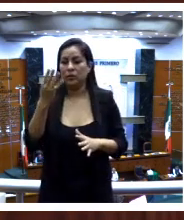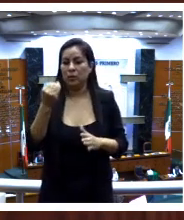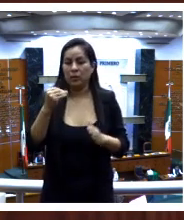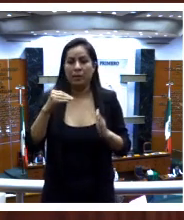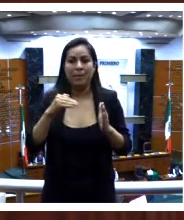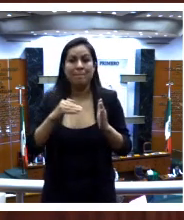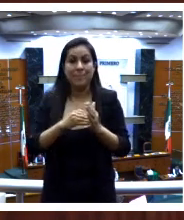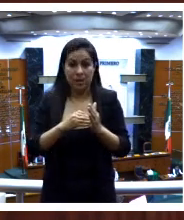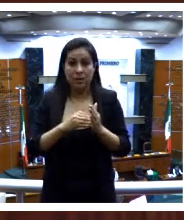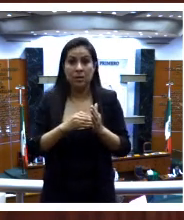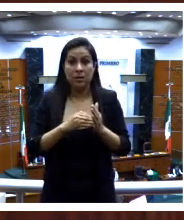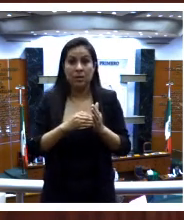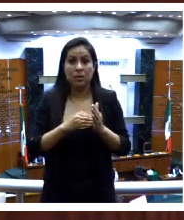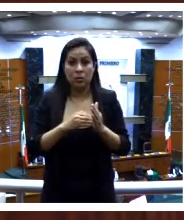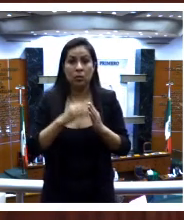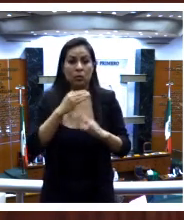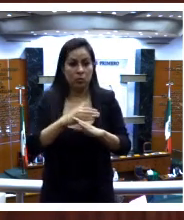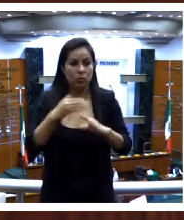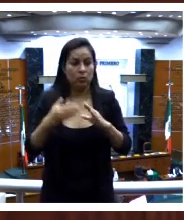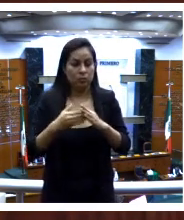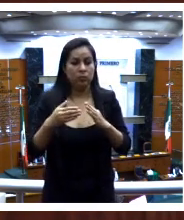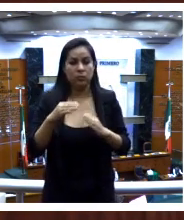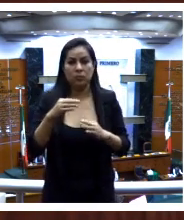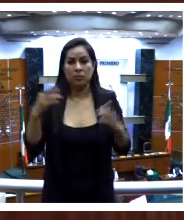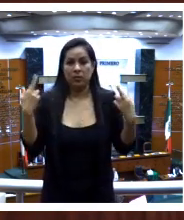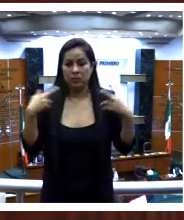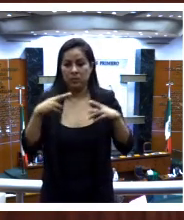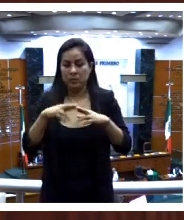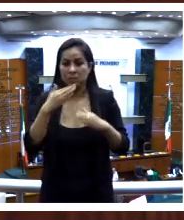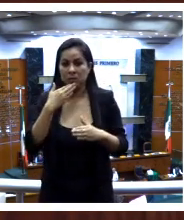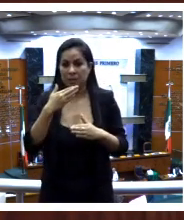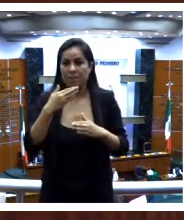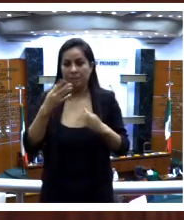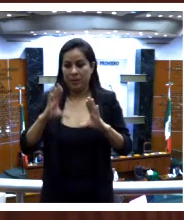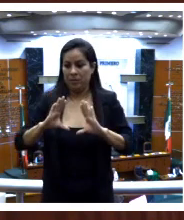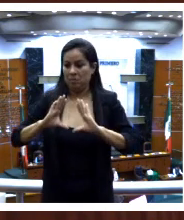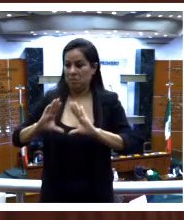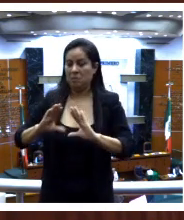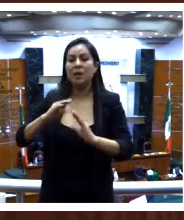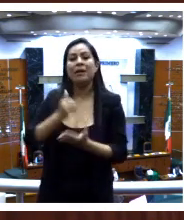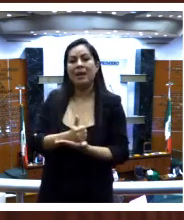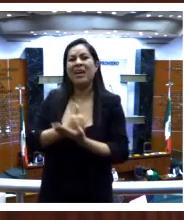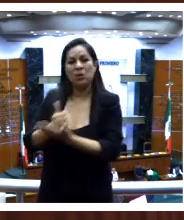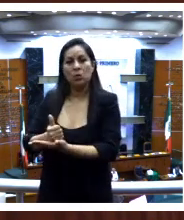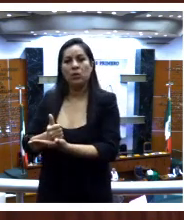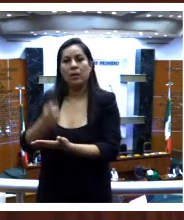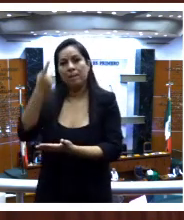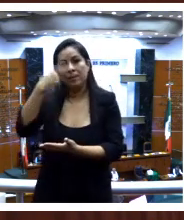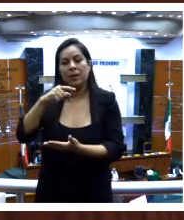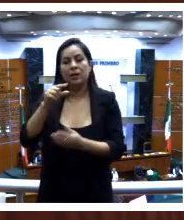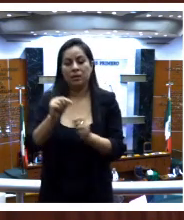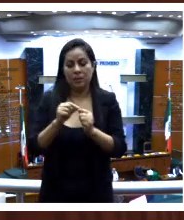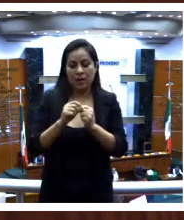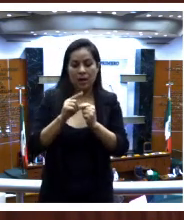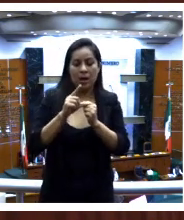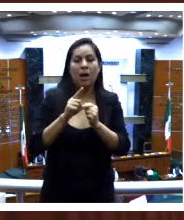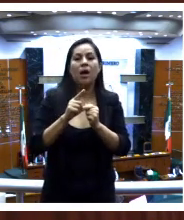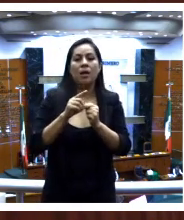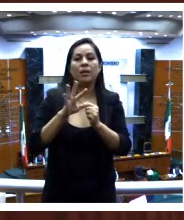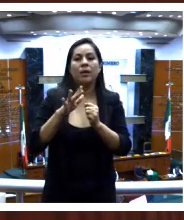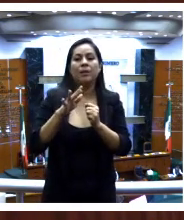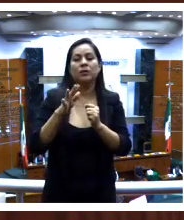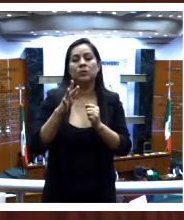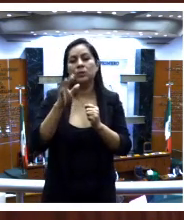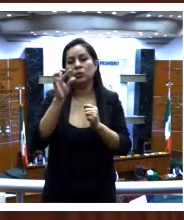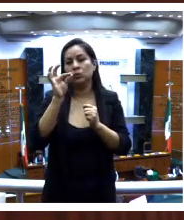14,879,000 pesos con acciones académicas para los agentes educativos, lo que representa un incremento presupuestal del